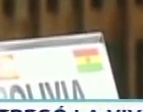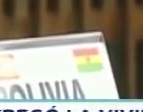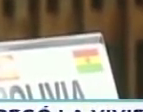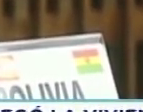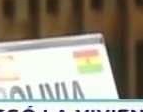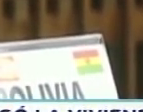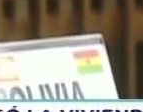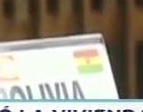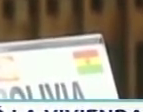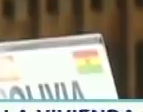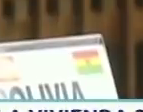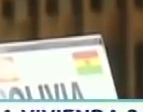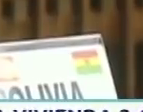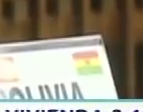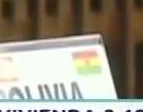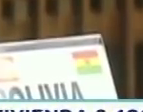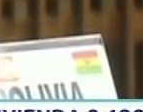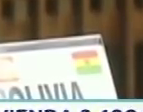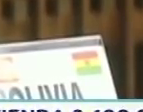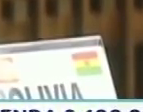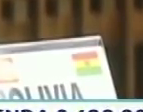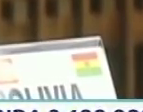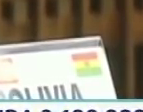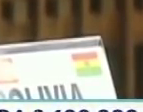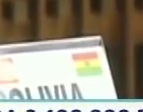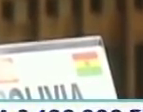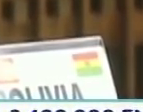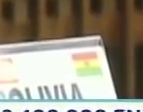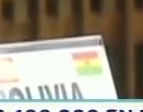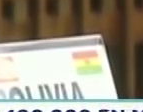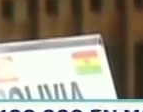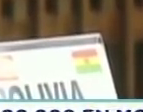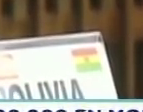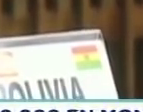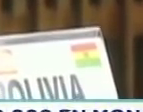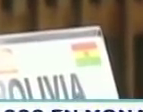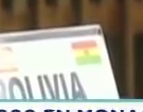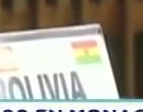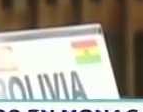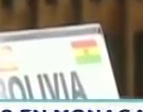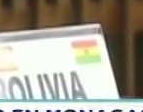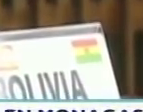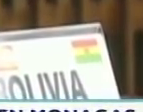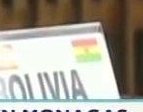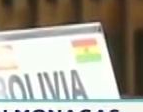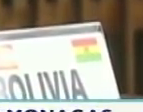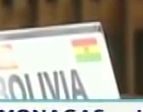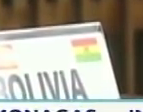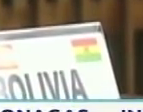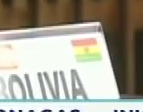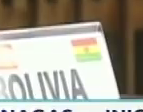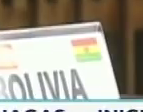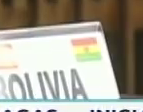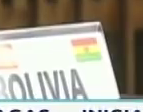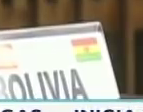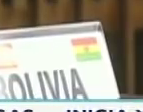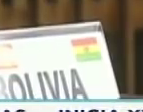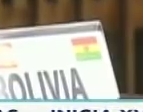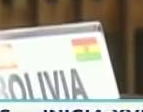de Colombia, entre la FARC y el gobierno del Estado colombiano. Cómo Chávez, me acuerdo perfectamente,